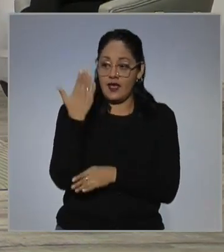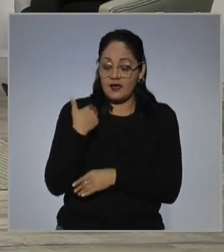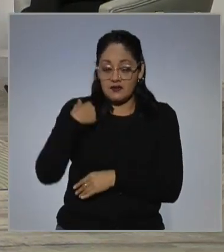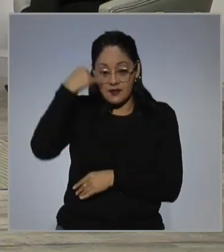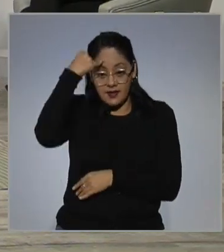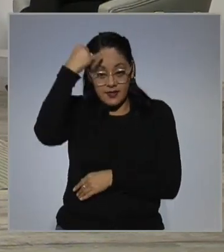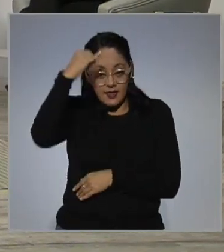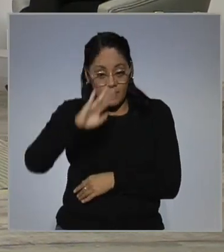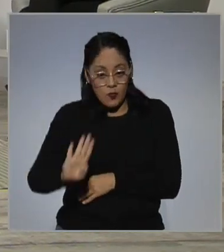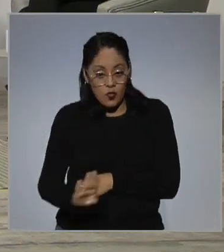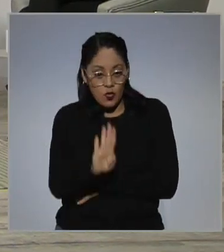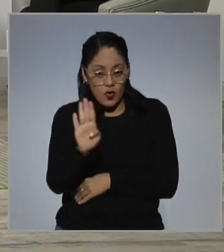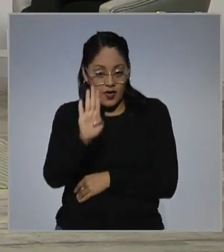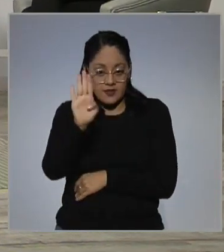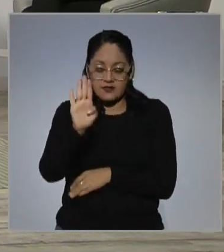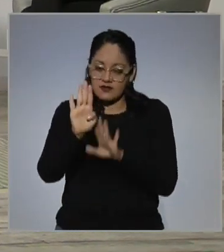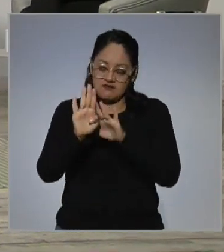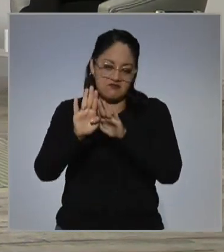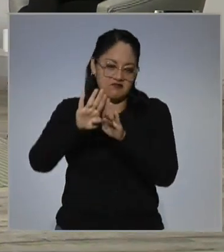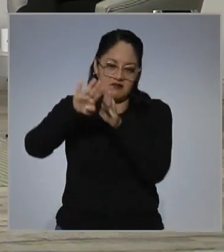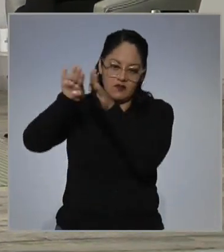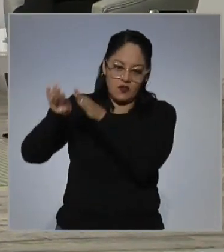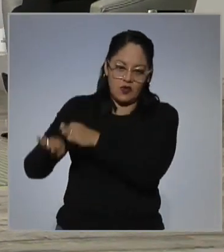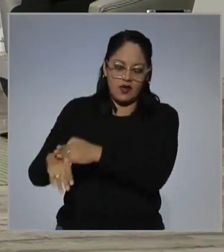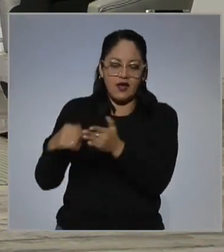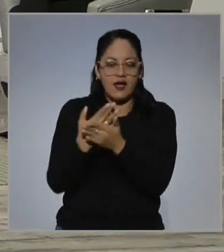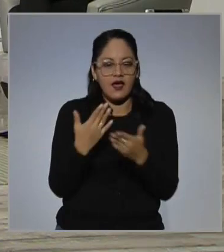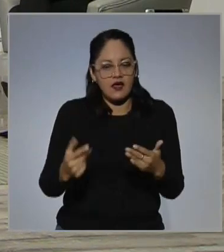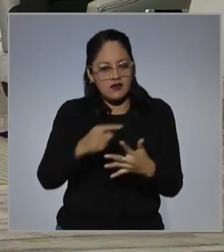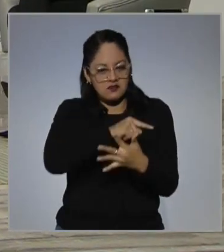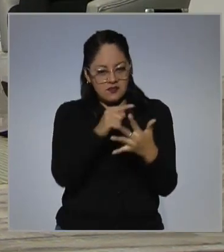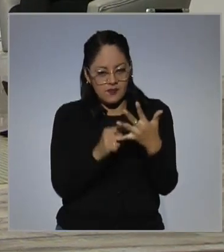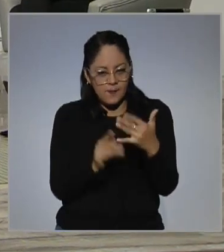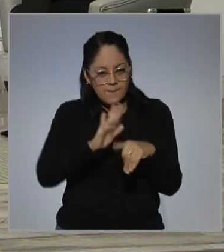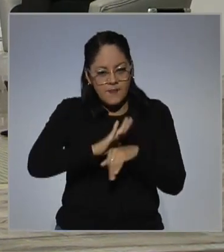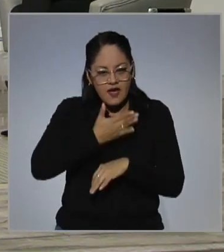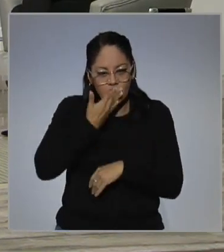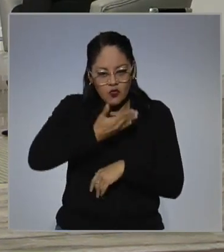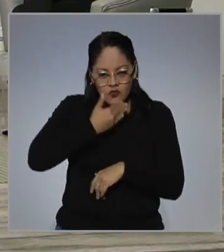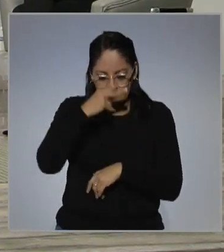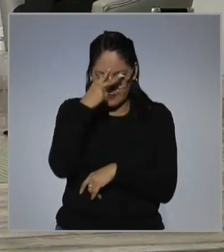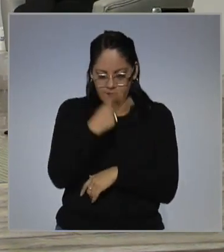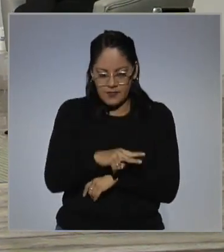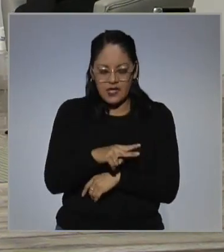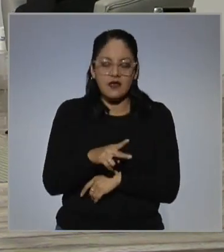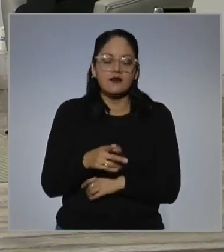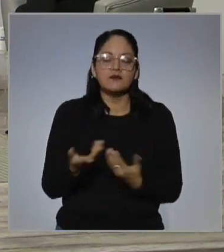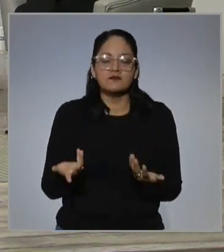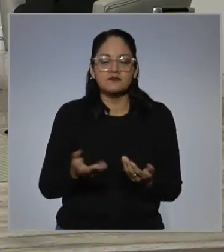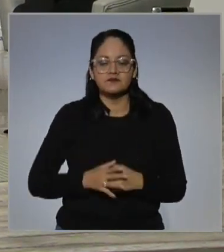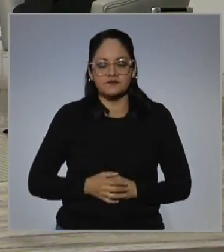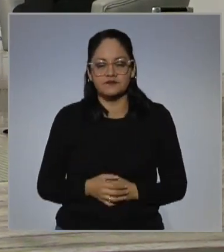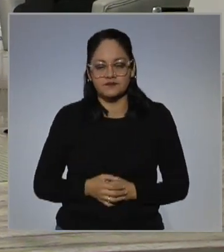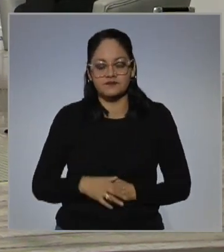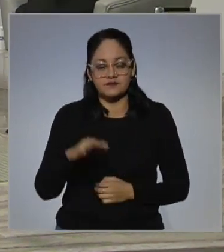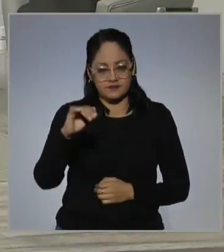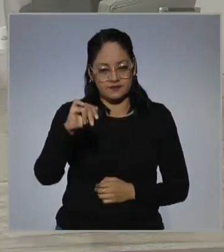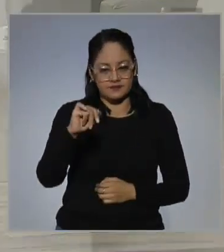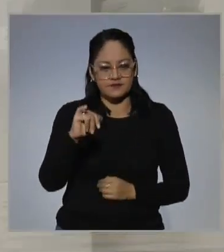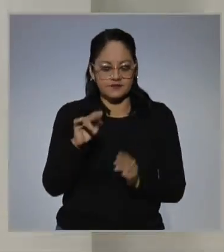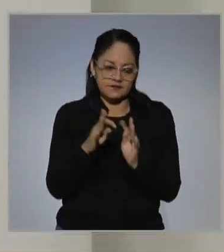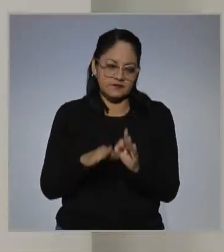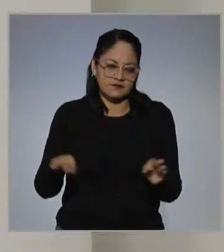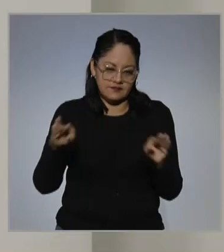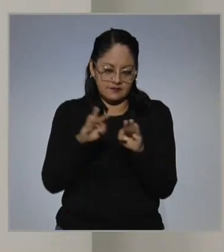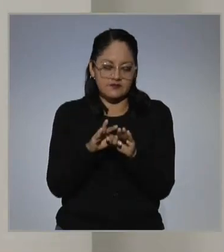de las brujas y recuperar lo que son ya los elementos más tradicionales de nuestra celebración en México. Sí, la